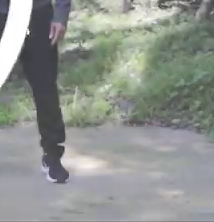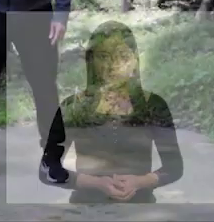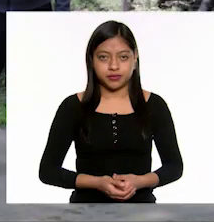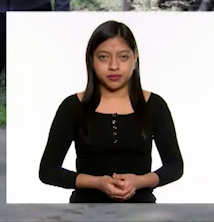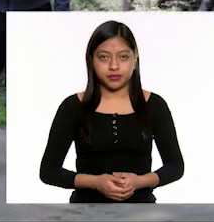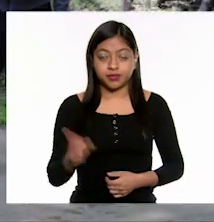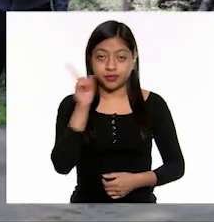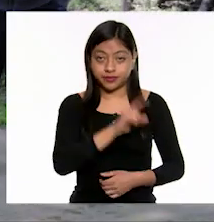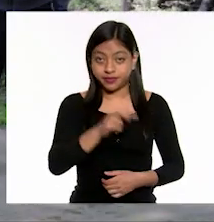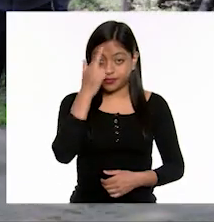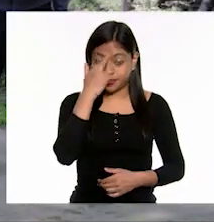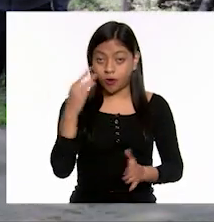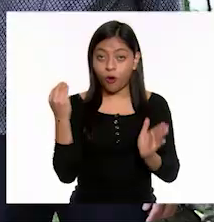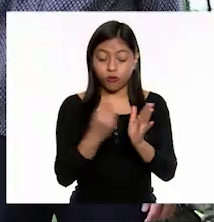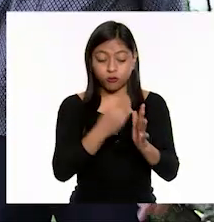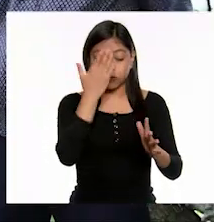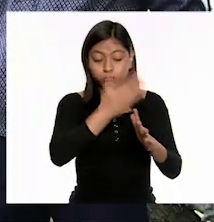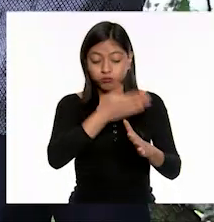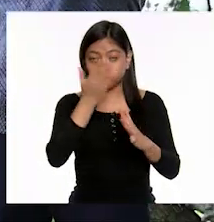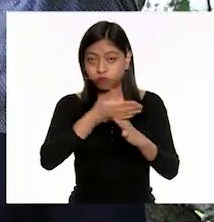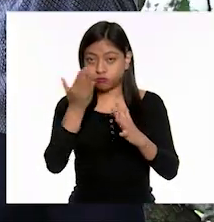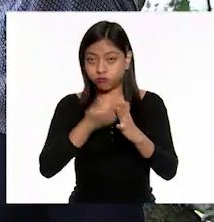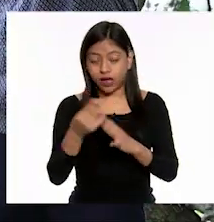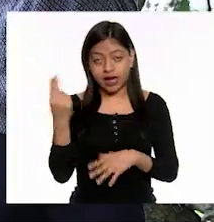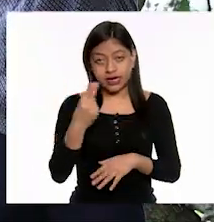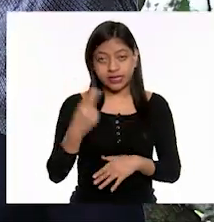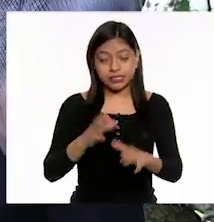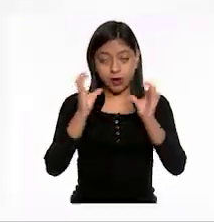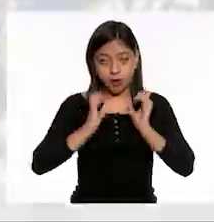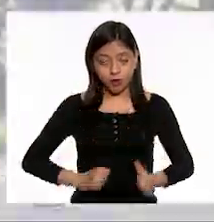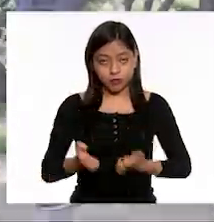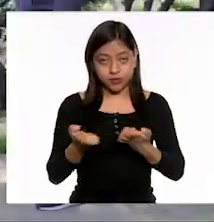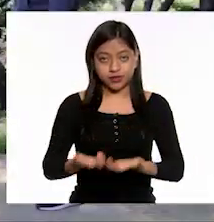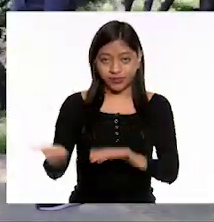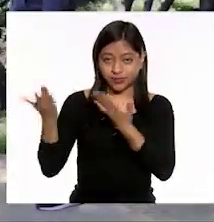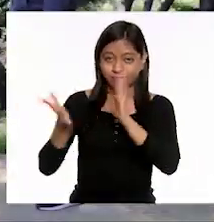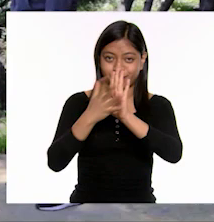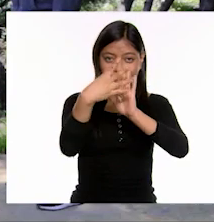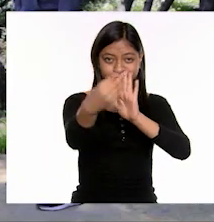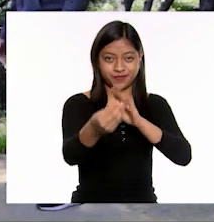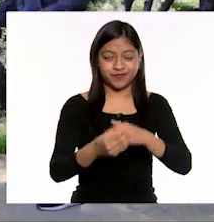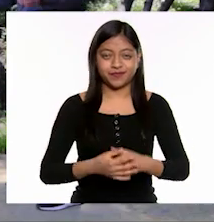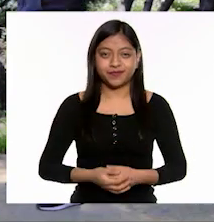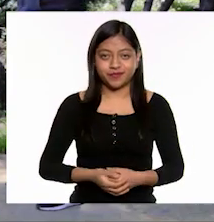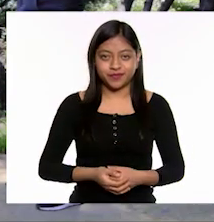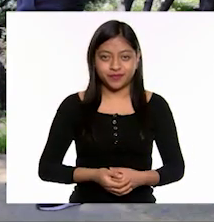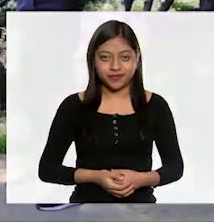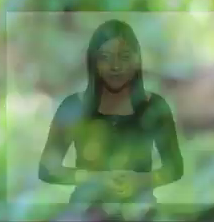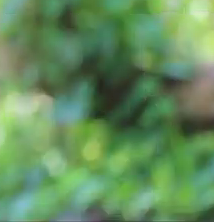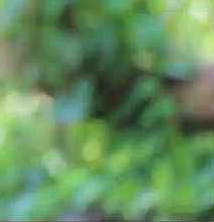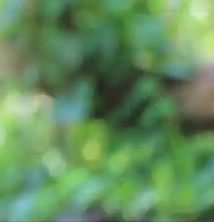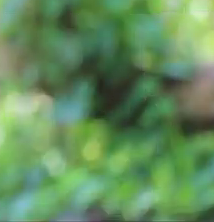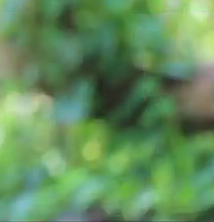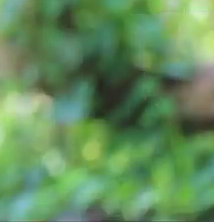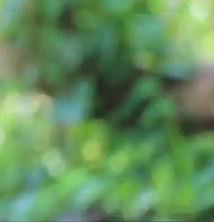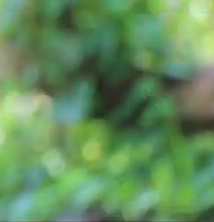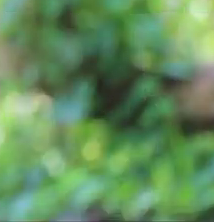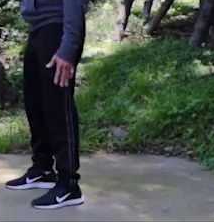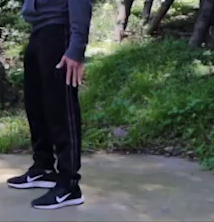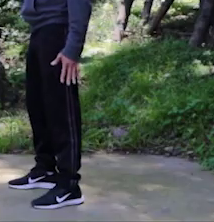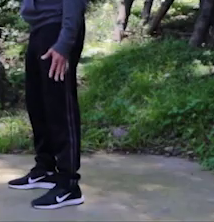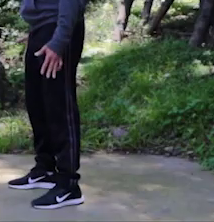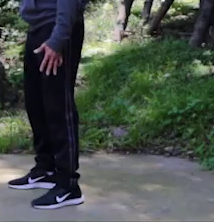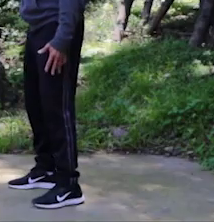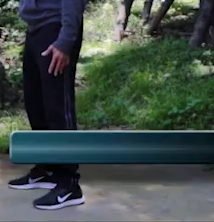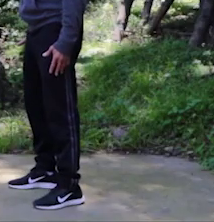recuerda entre clase y clase activa tu cuerpo en esta ocasión vamos a trabajar el tríceps vamos a